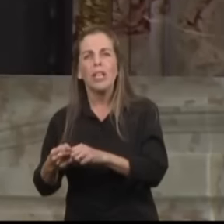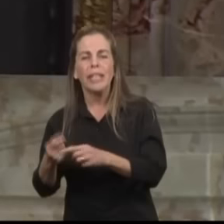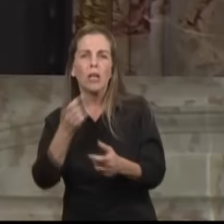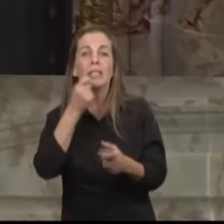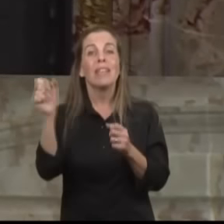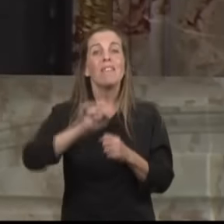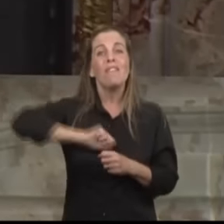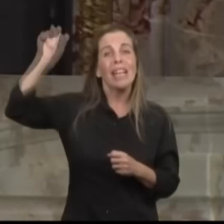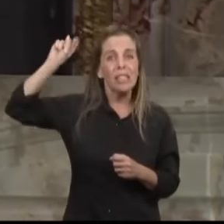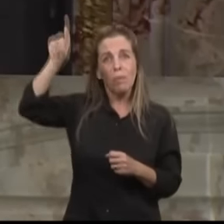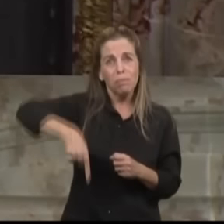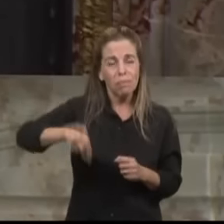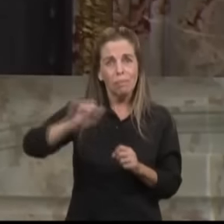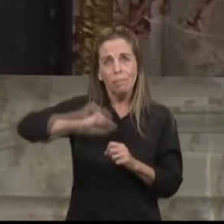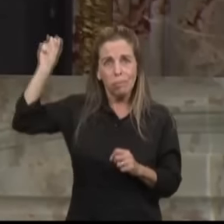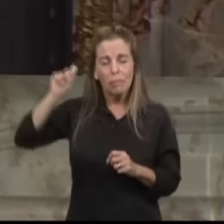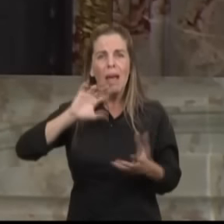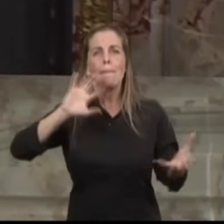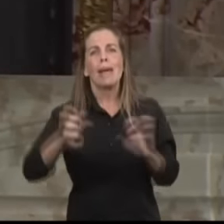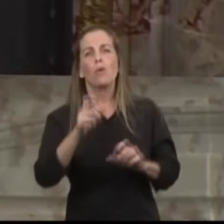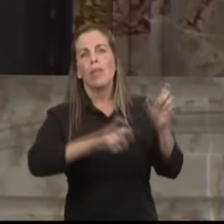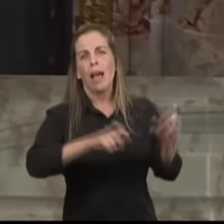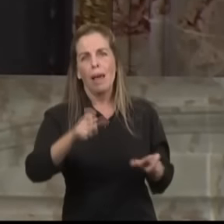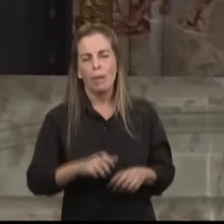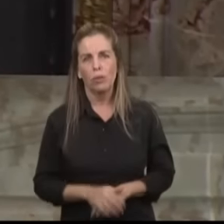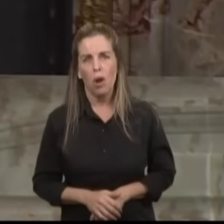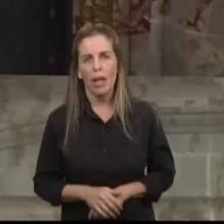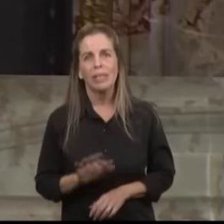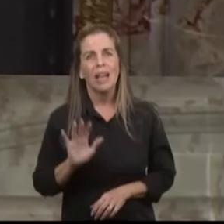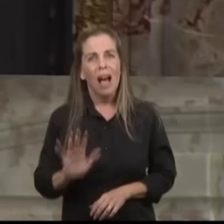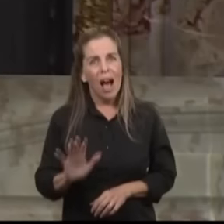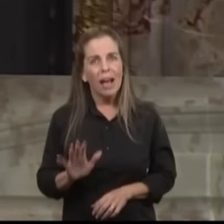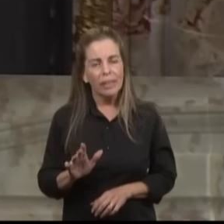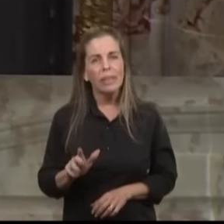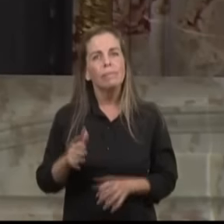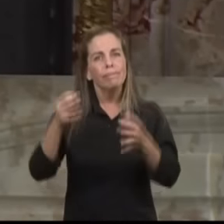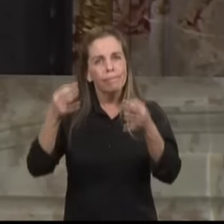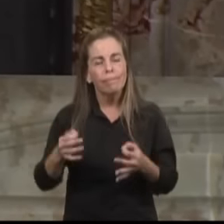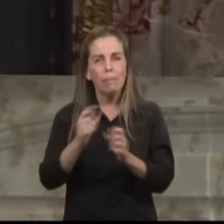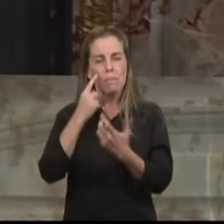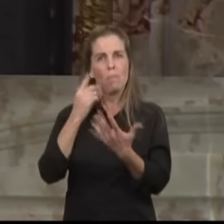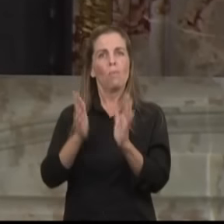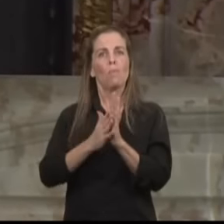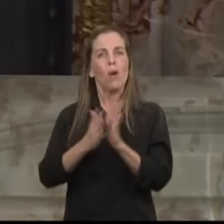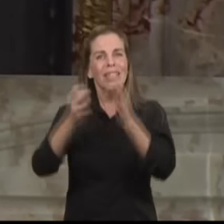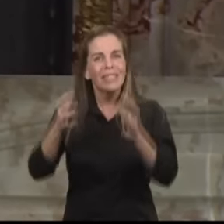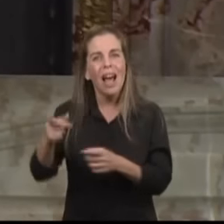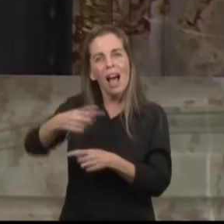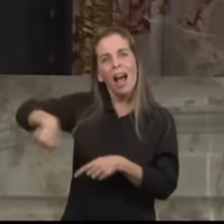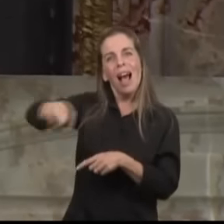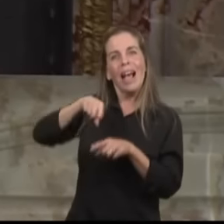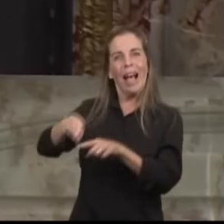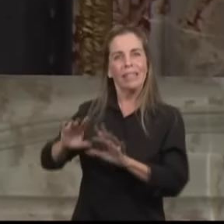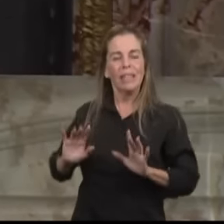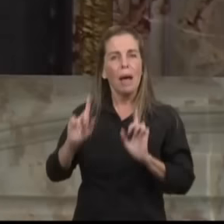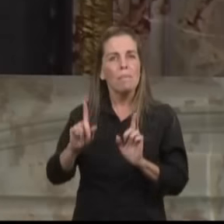y destruir el poder de compra de la gente. Esta práctica define a la casta en su totalidad y es algo que han hecho políticos